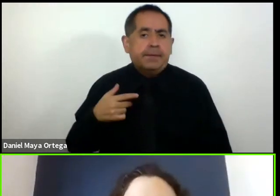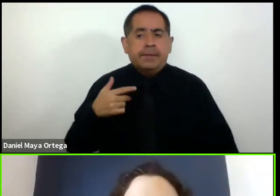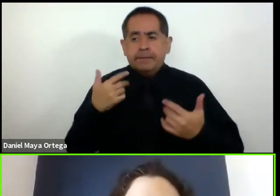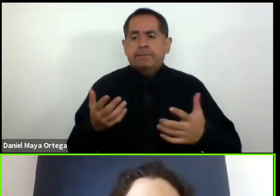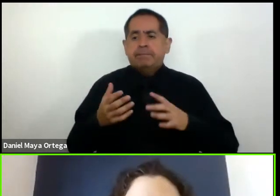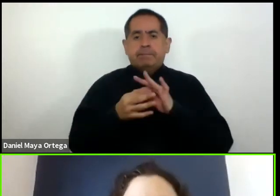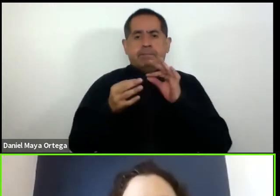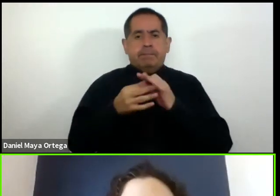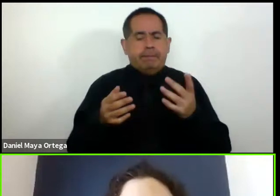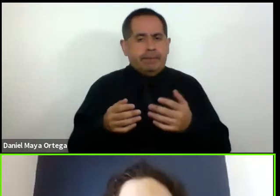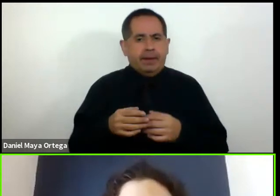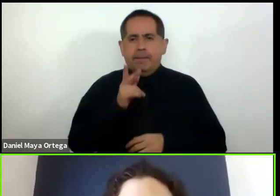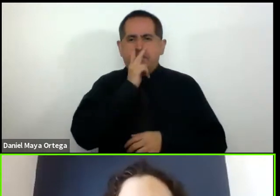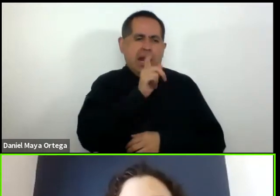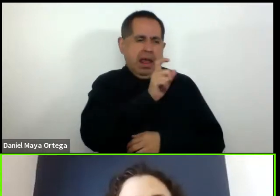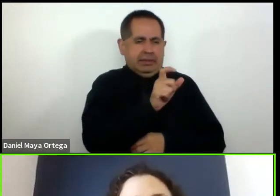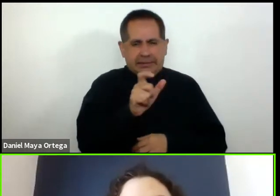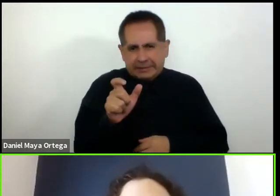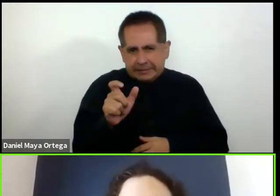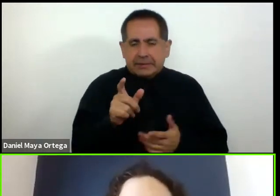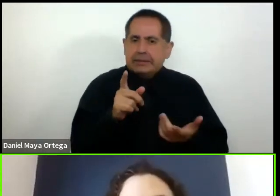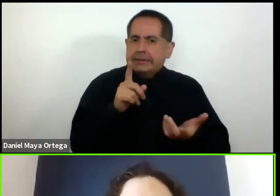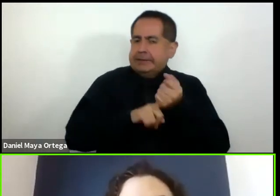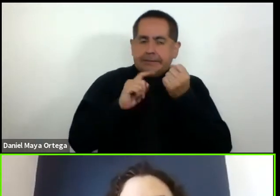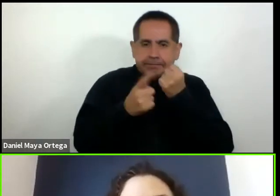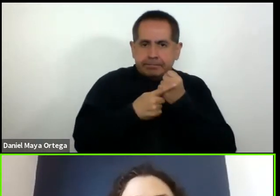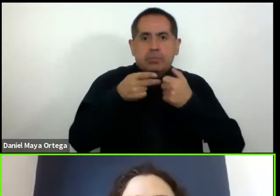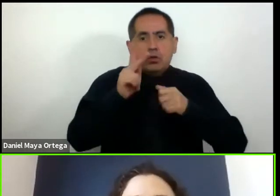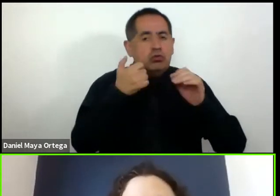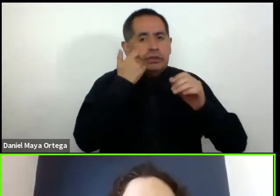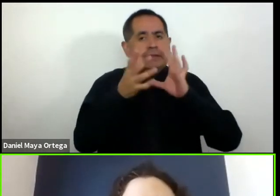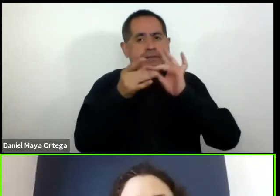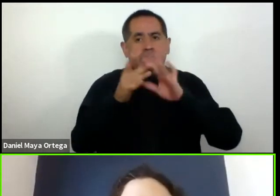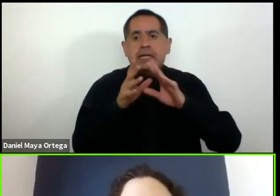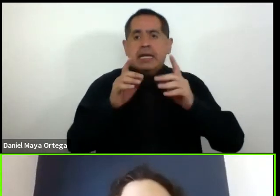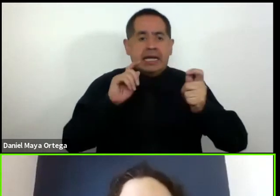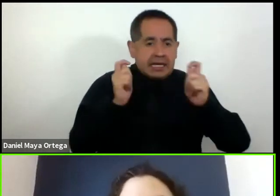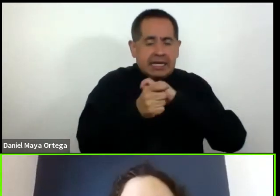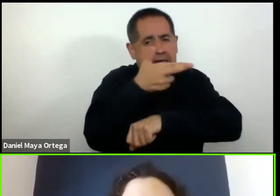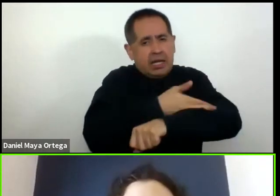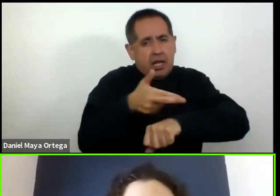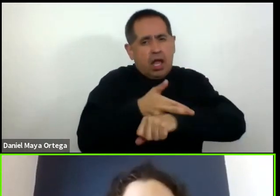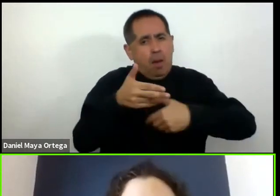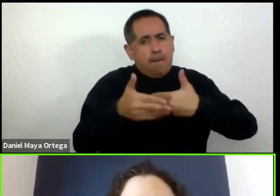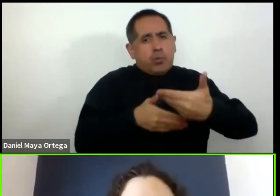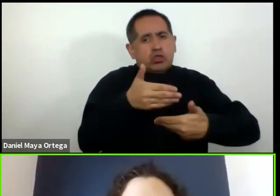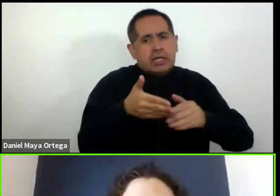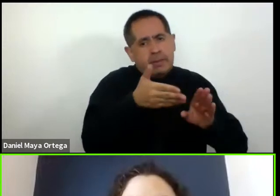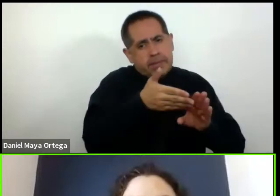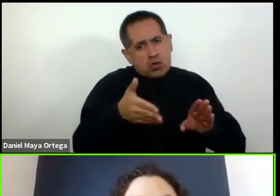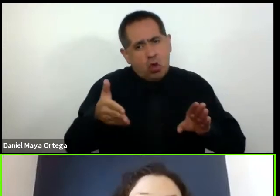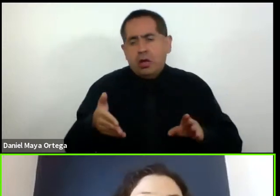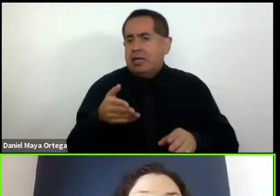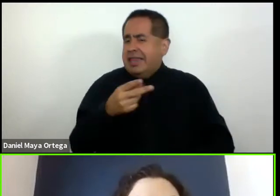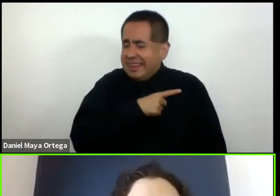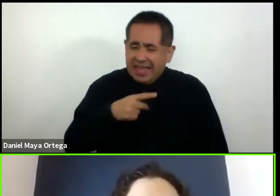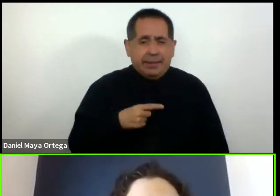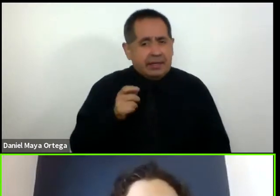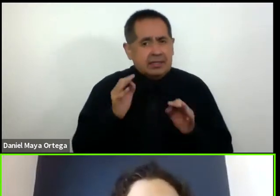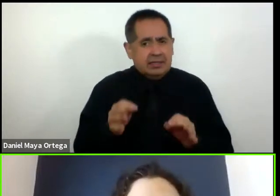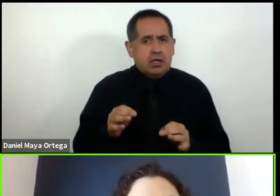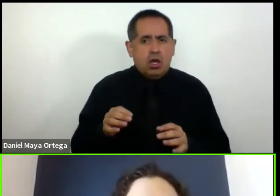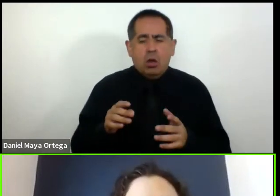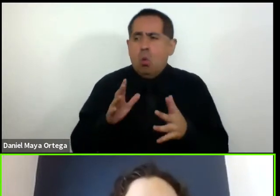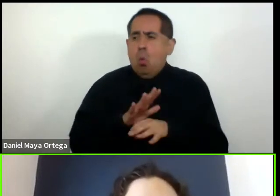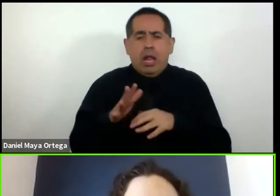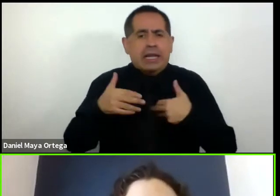¿no?, terminológica, pero que también es de fondo, me gustaría referirme a los ajustes de procedimiento en específico, que son, cómo los